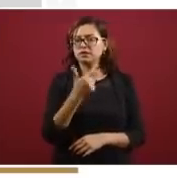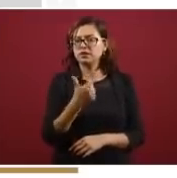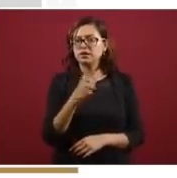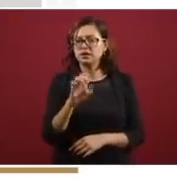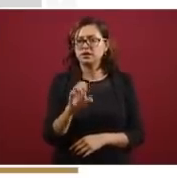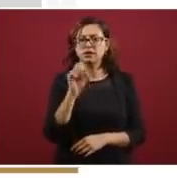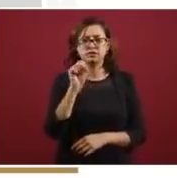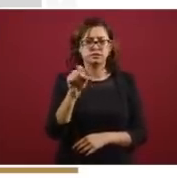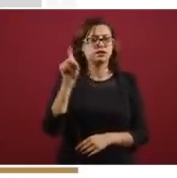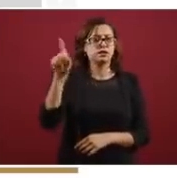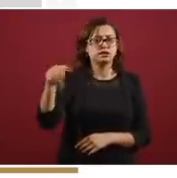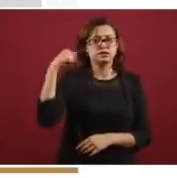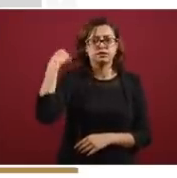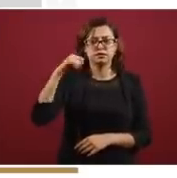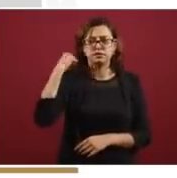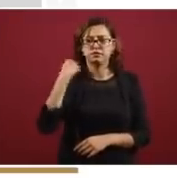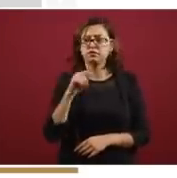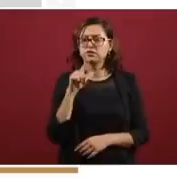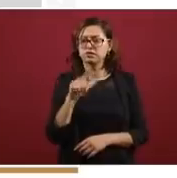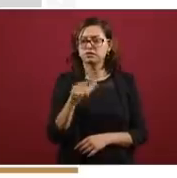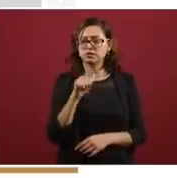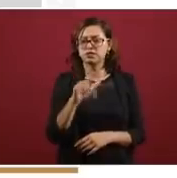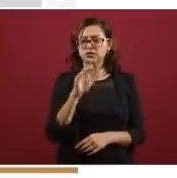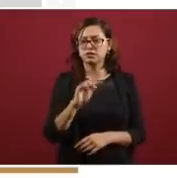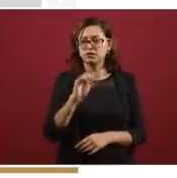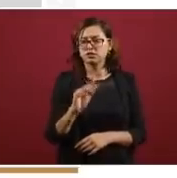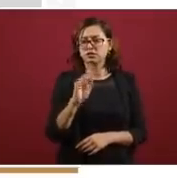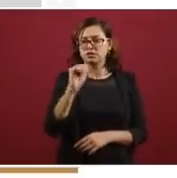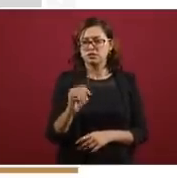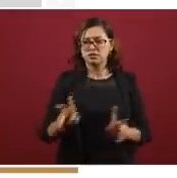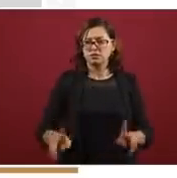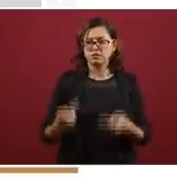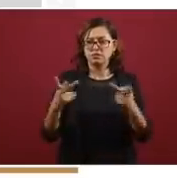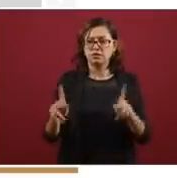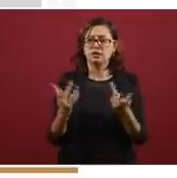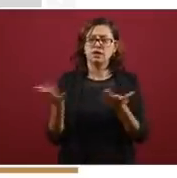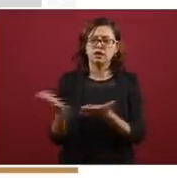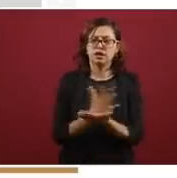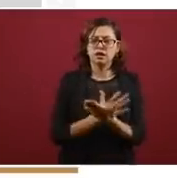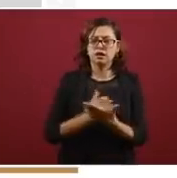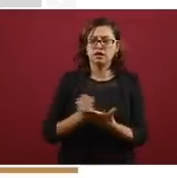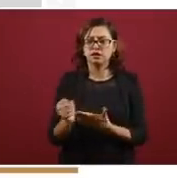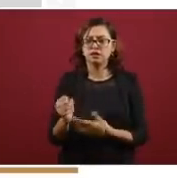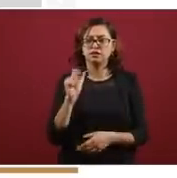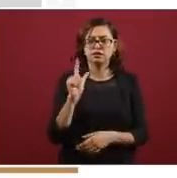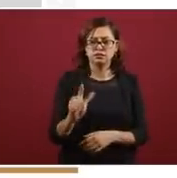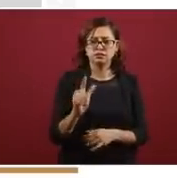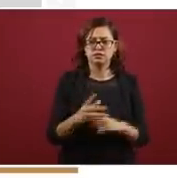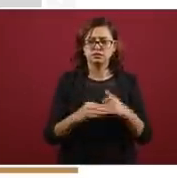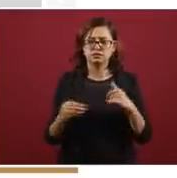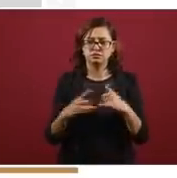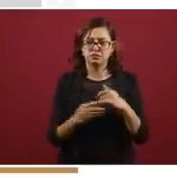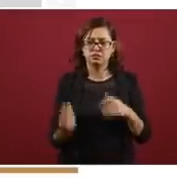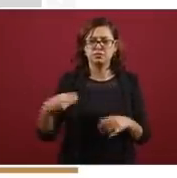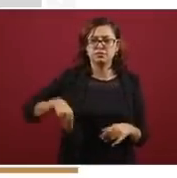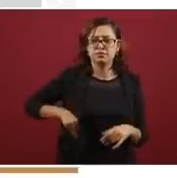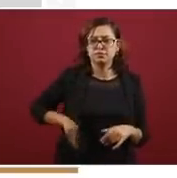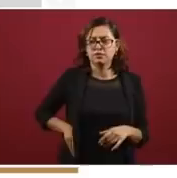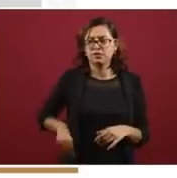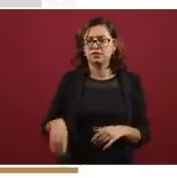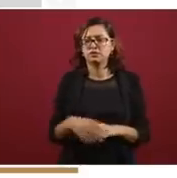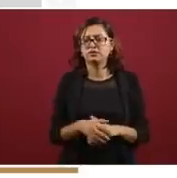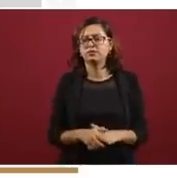a 17.89 por litro el precio al público, con un margen de 17 centavos. En la